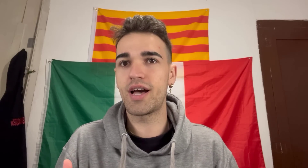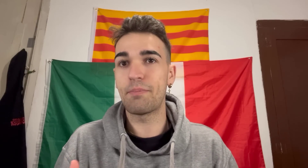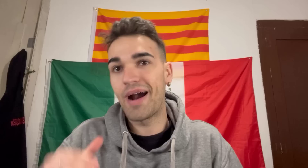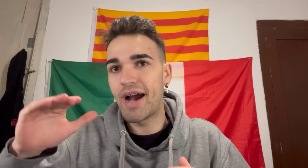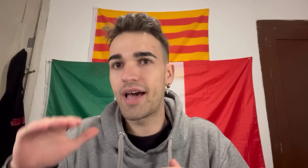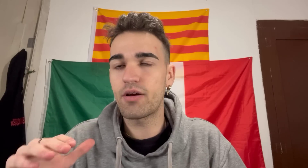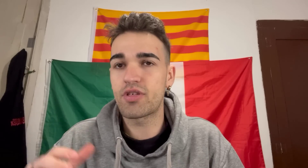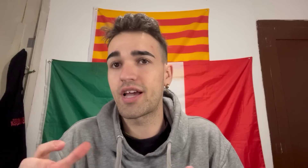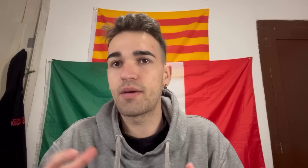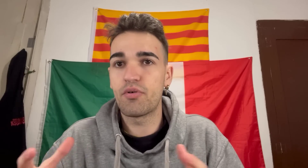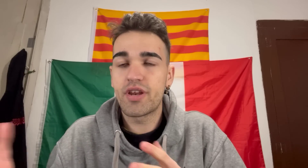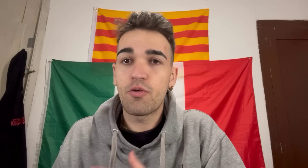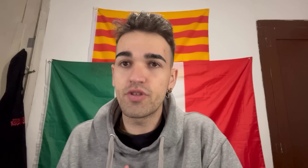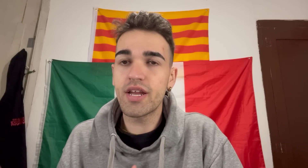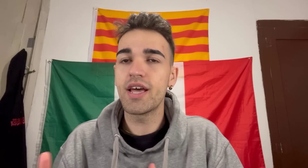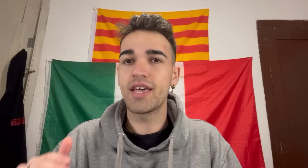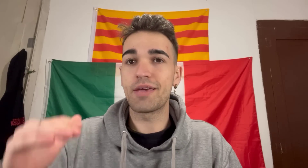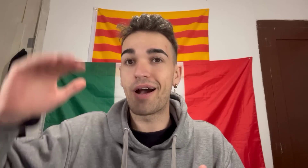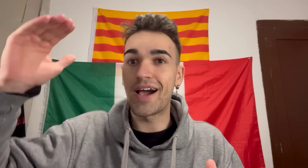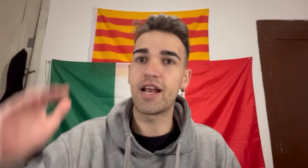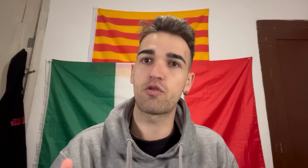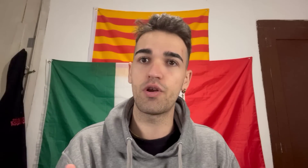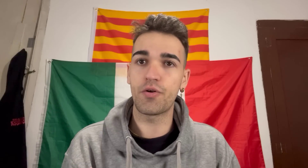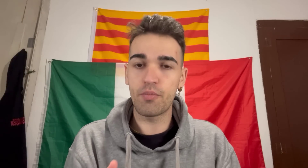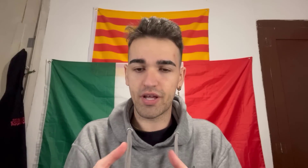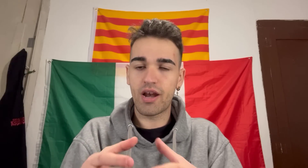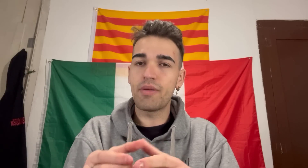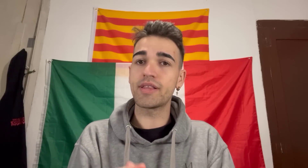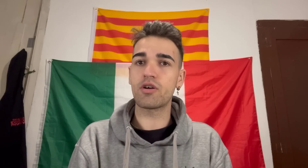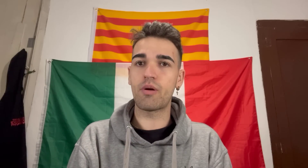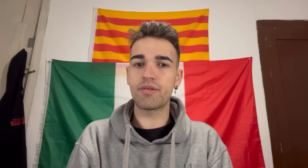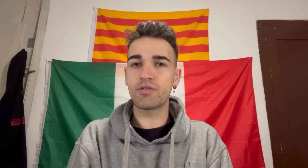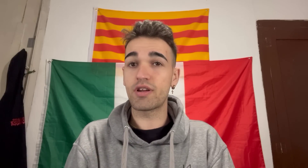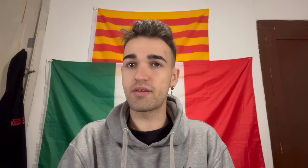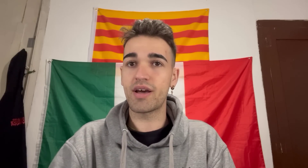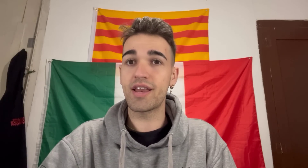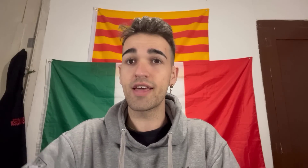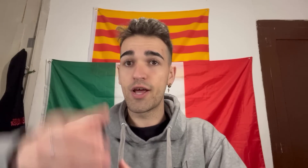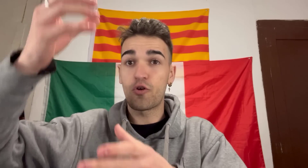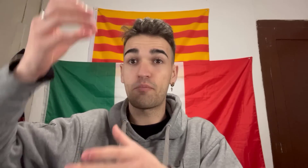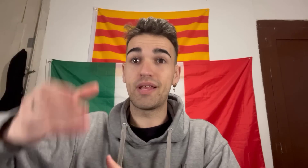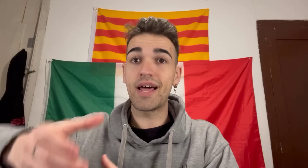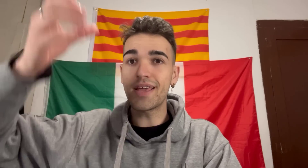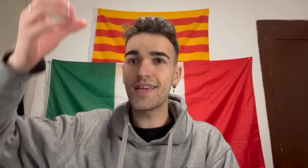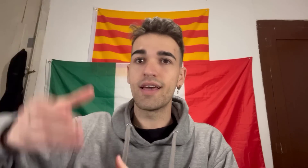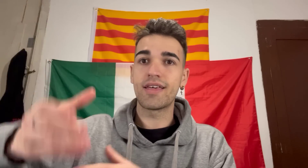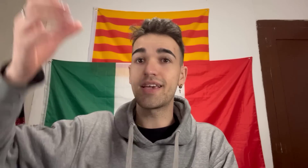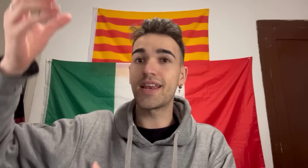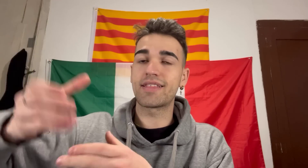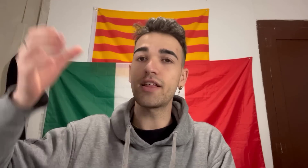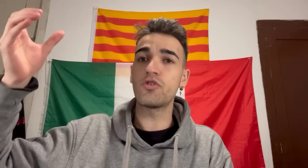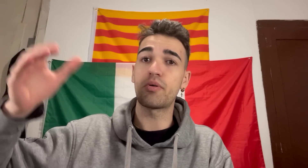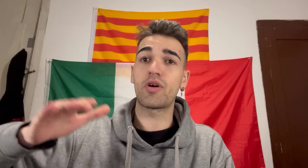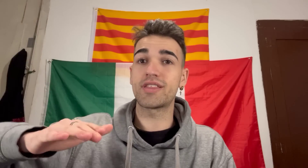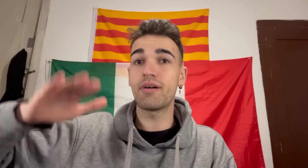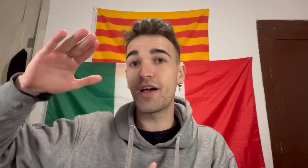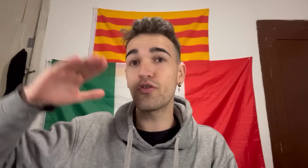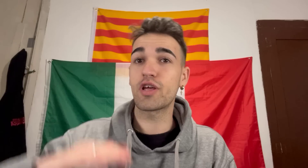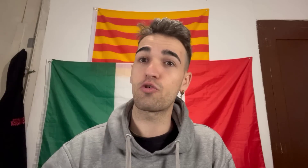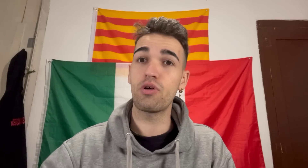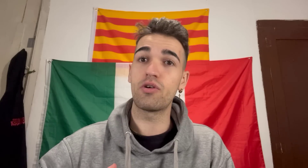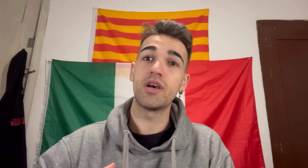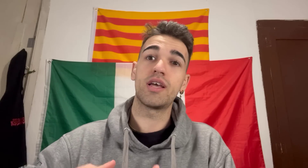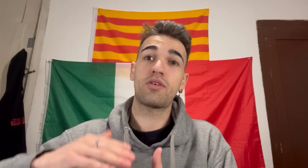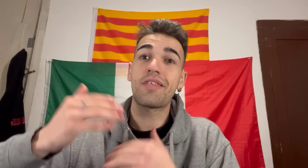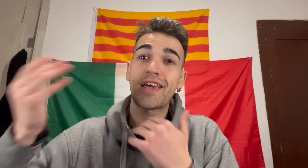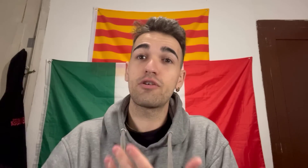podría bajar, o sea, que se podría hundir y bajar el suelo, ¿no? Porque realmente, como habéis visto en las imágenes, los pilares siguen estando, pero lo que está bajando es